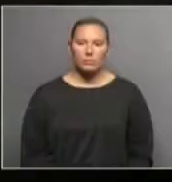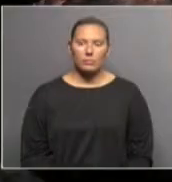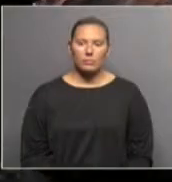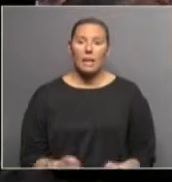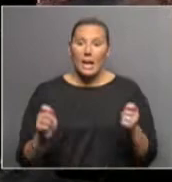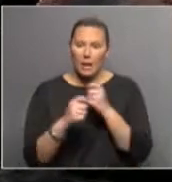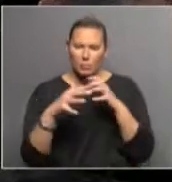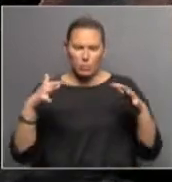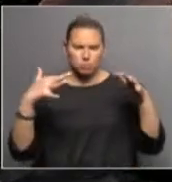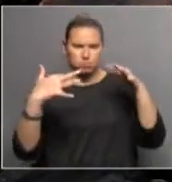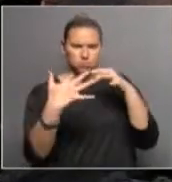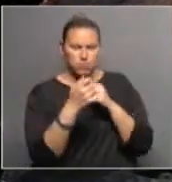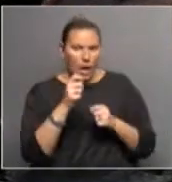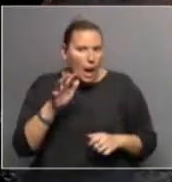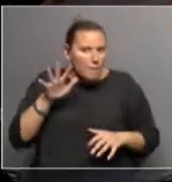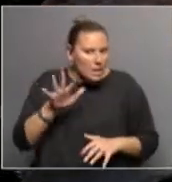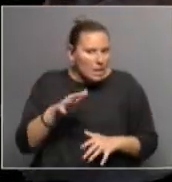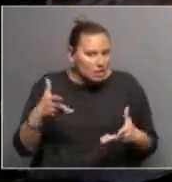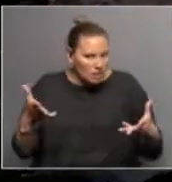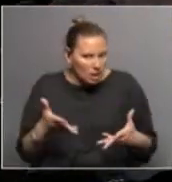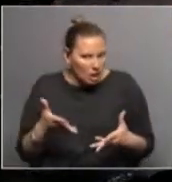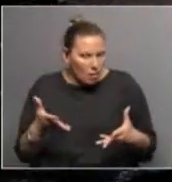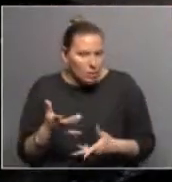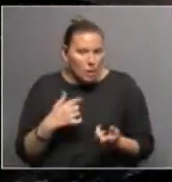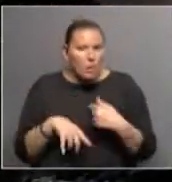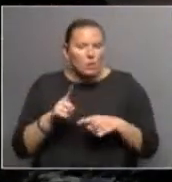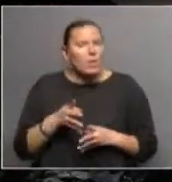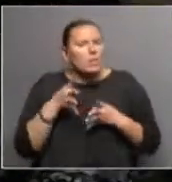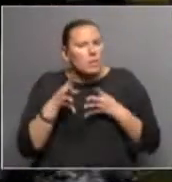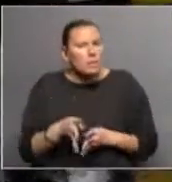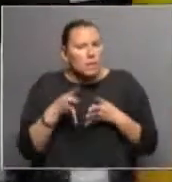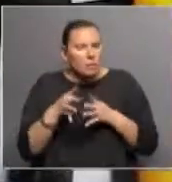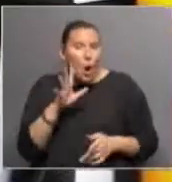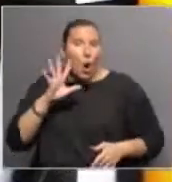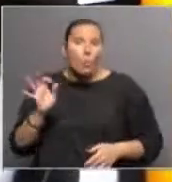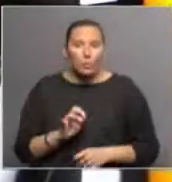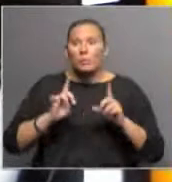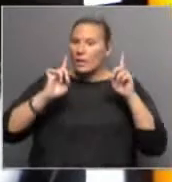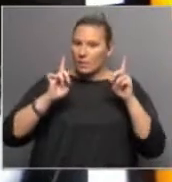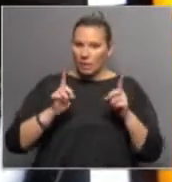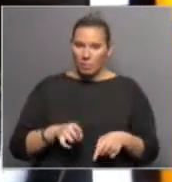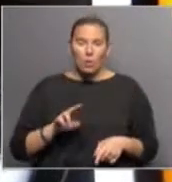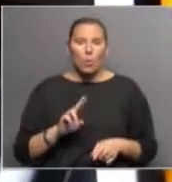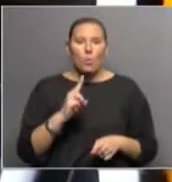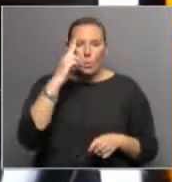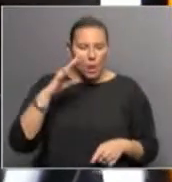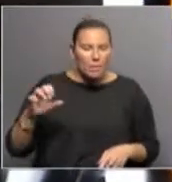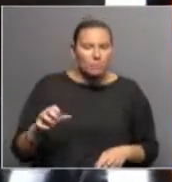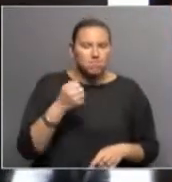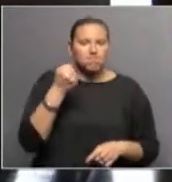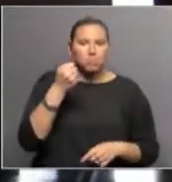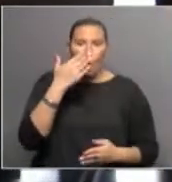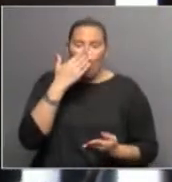El cambio climático es una amenaza presente, pero también un desafío con numerosas oportunidades. Uruguay consiguió en la